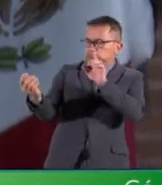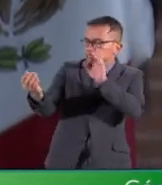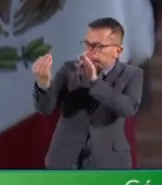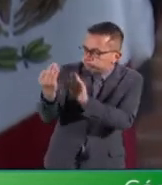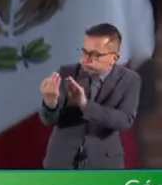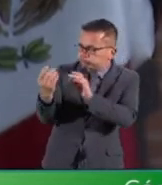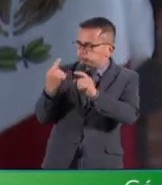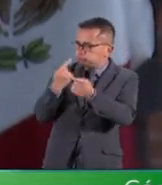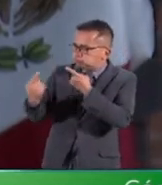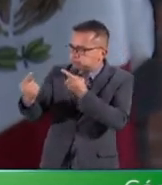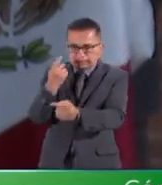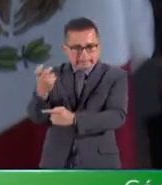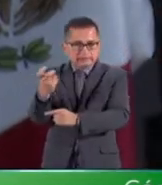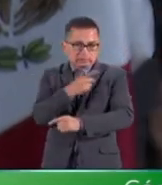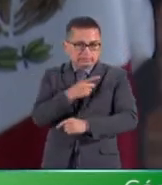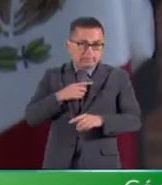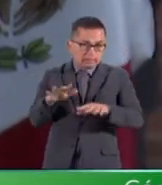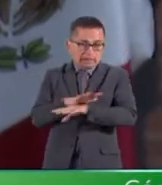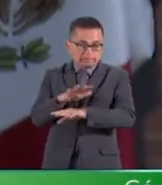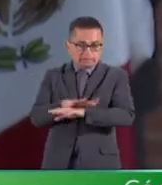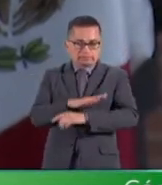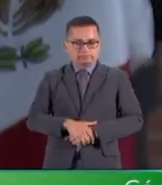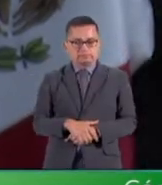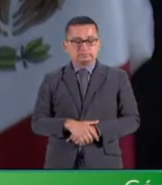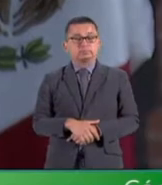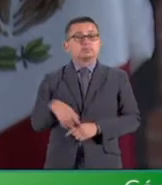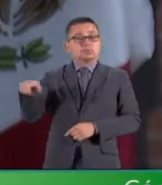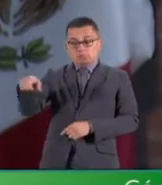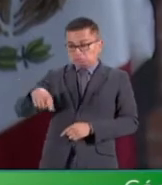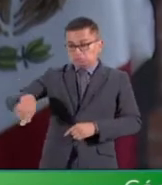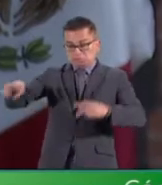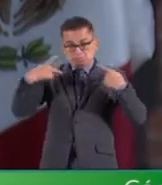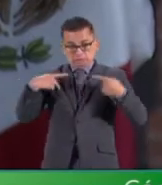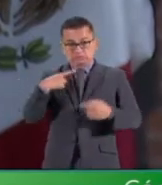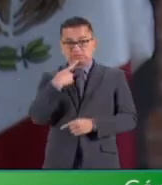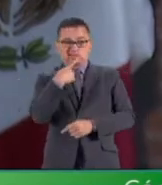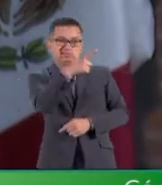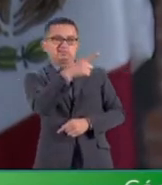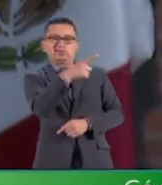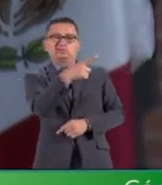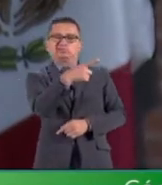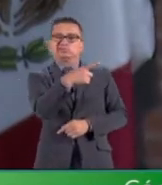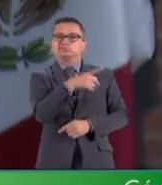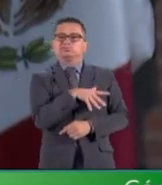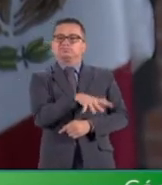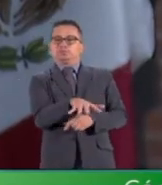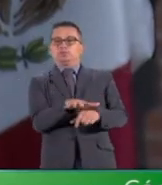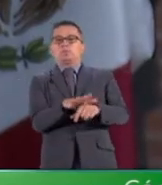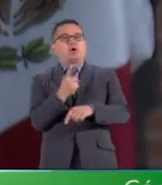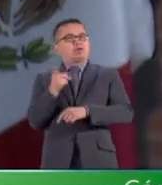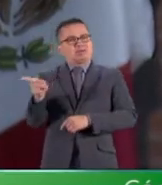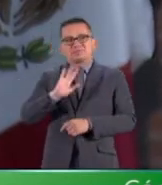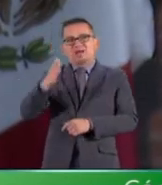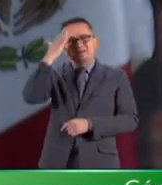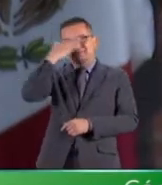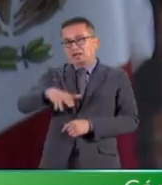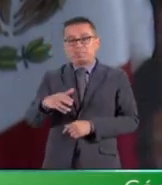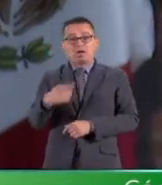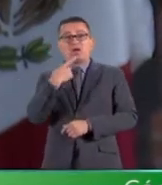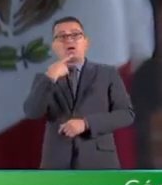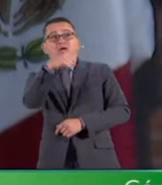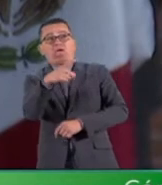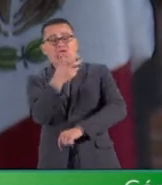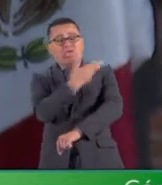Hay gente que no denuncia porque sabe que hacerlo es un calvario y las denuncias en muchos de los casos